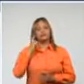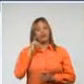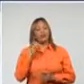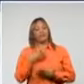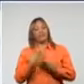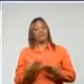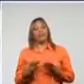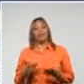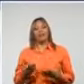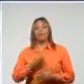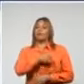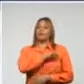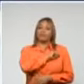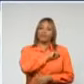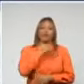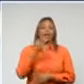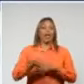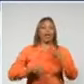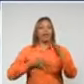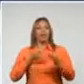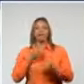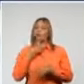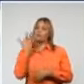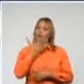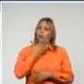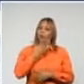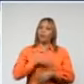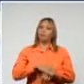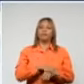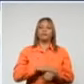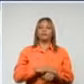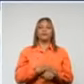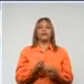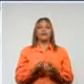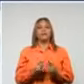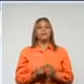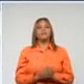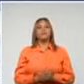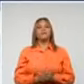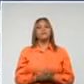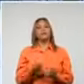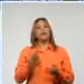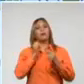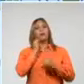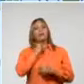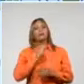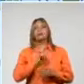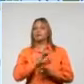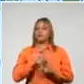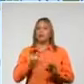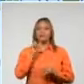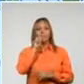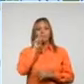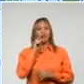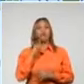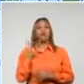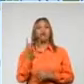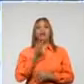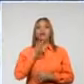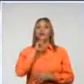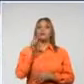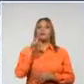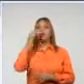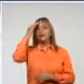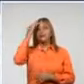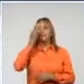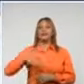la población. Les pido disculpas. ¿Y algo más, Héctor? Así terminamos la ronda de preguntas. Bueno, pues agradecerle a